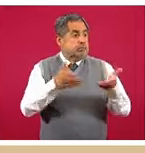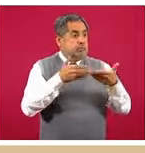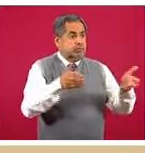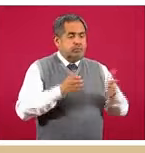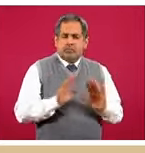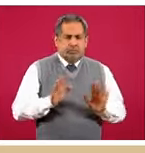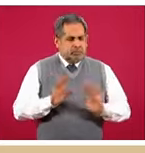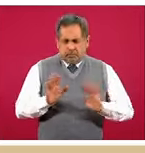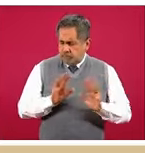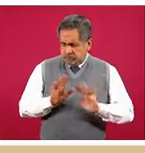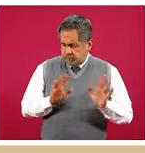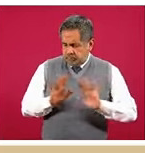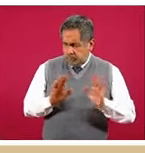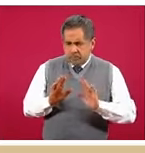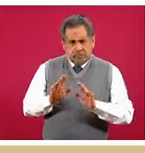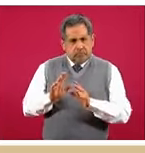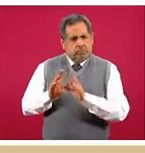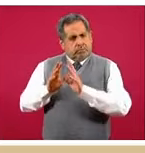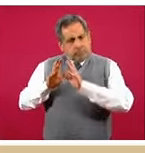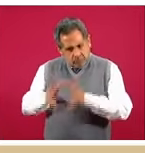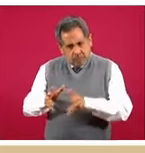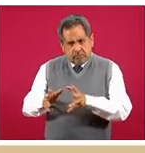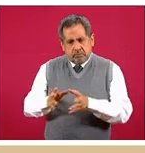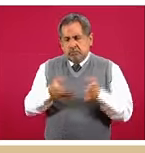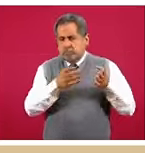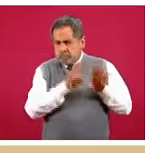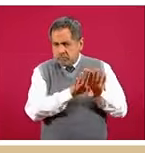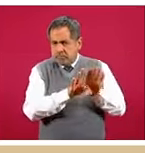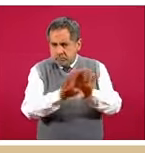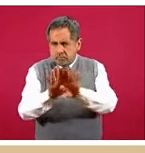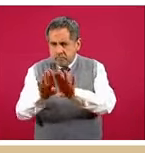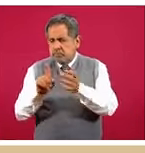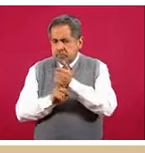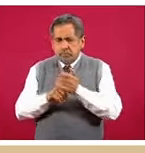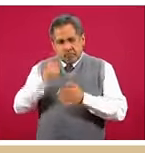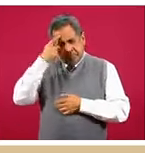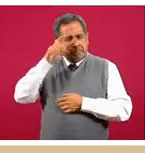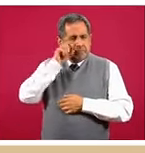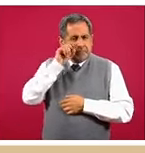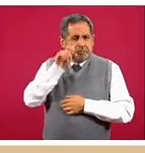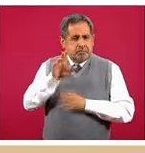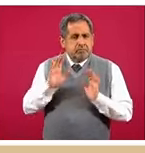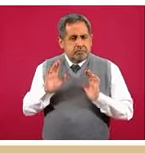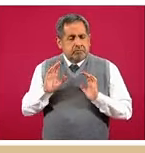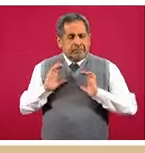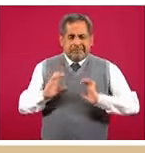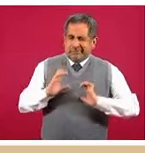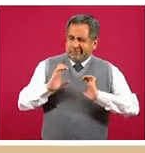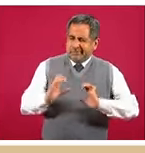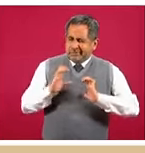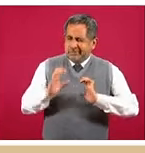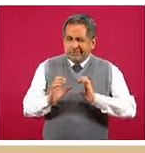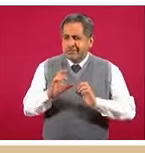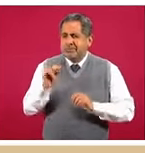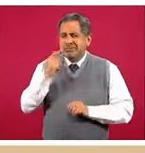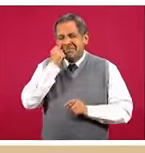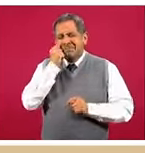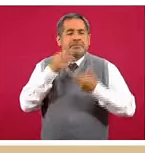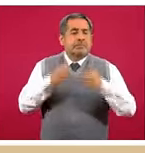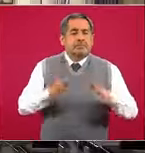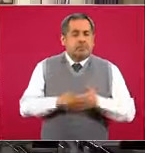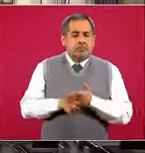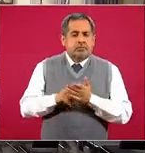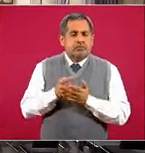las actividades que se proponen abrir en naranja, sino fueron más cautos.